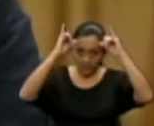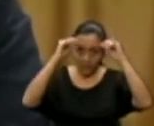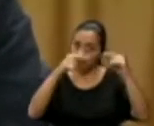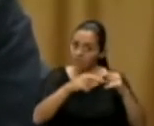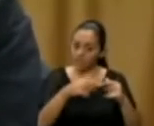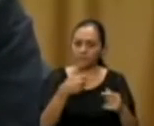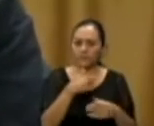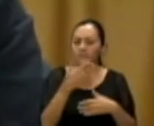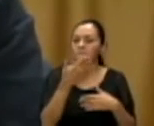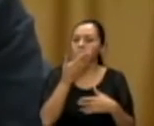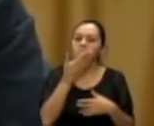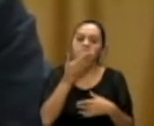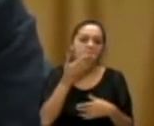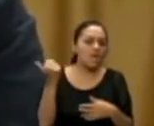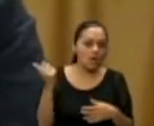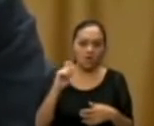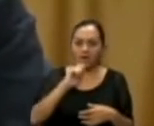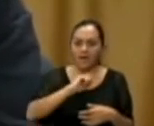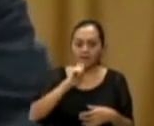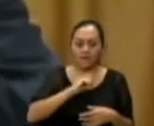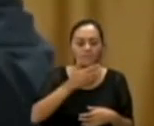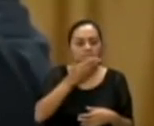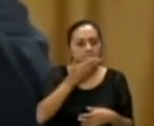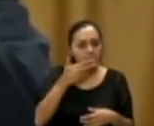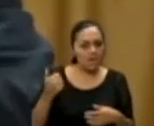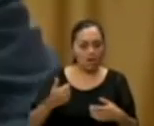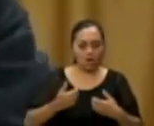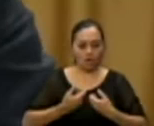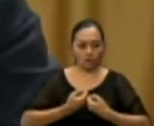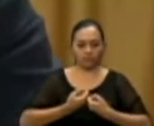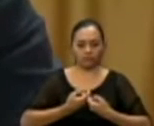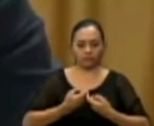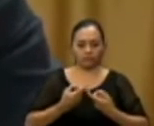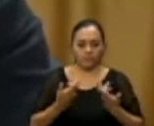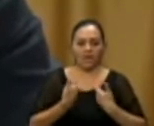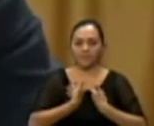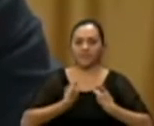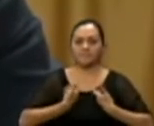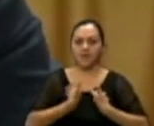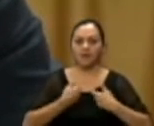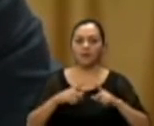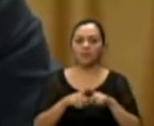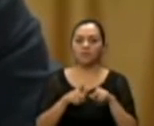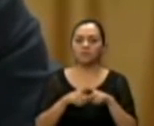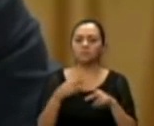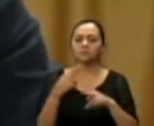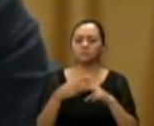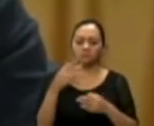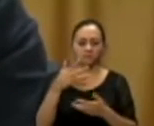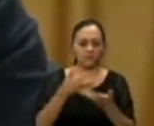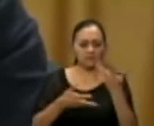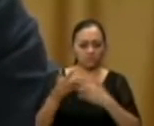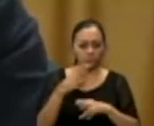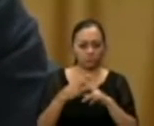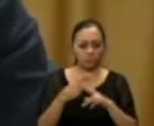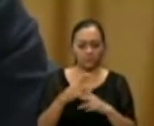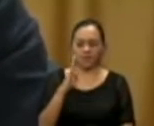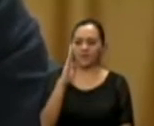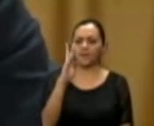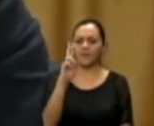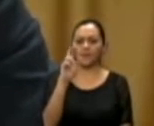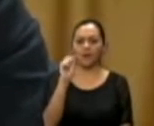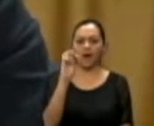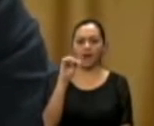mejor ganado mejoramiento genético ser mejor ganado es el el comunidad más la mezcla del drama con